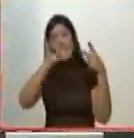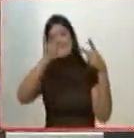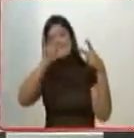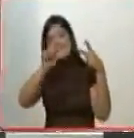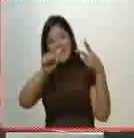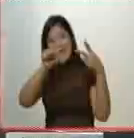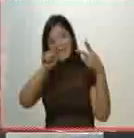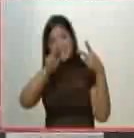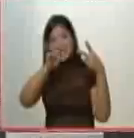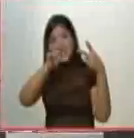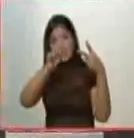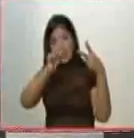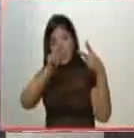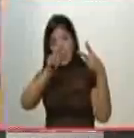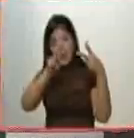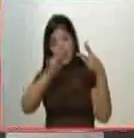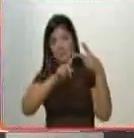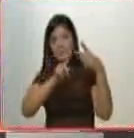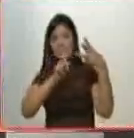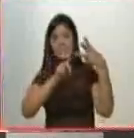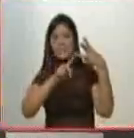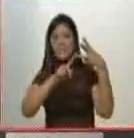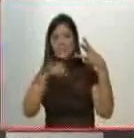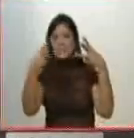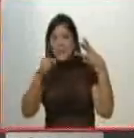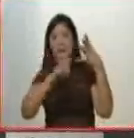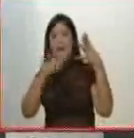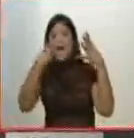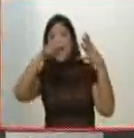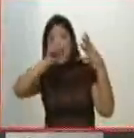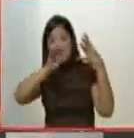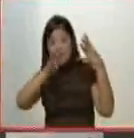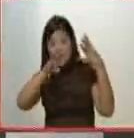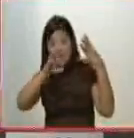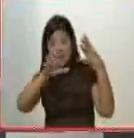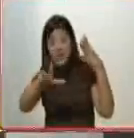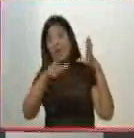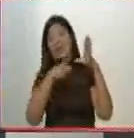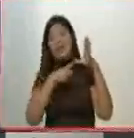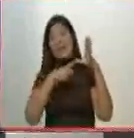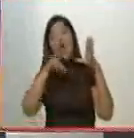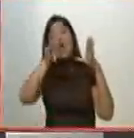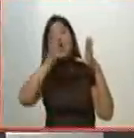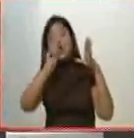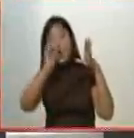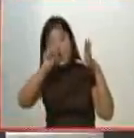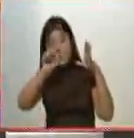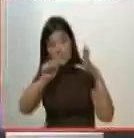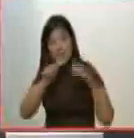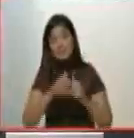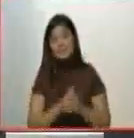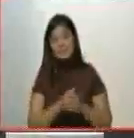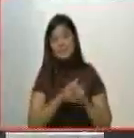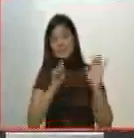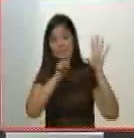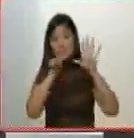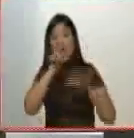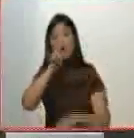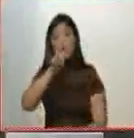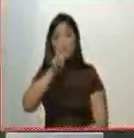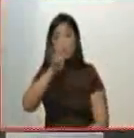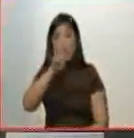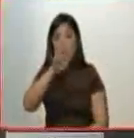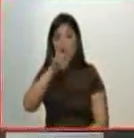Espinosa, Wilexis Rivas, Gabriel Maestre, Rosa Rodríguez, Rubén Darío